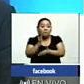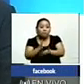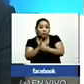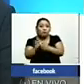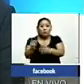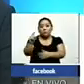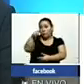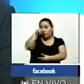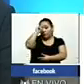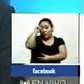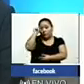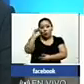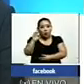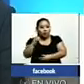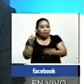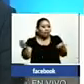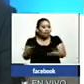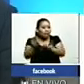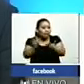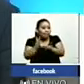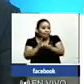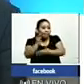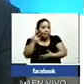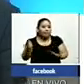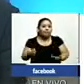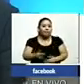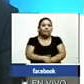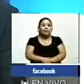empleo o crear un emprendimiento.